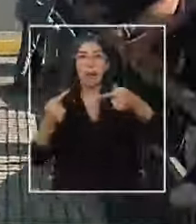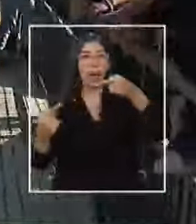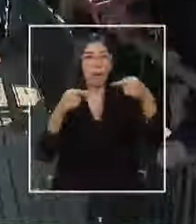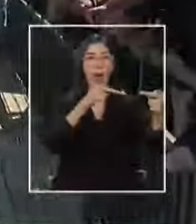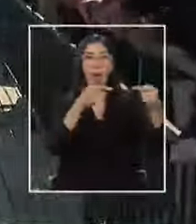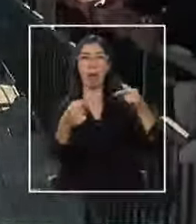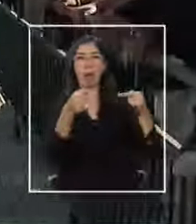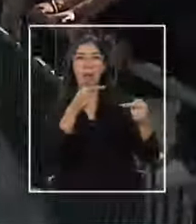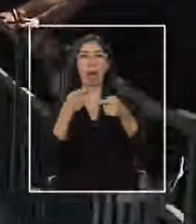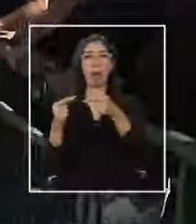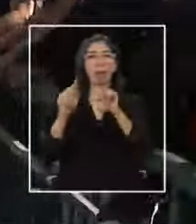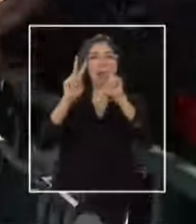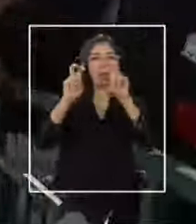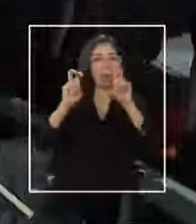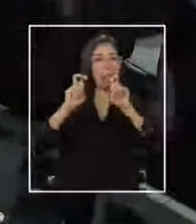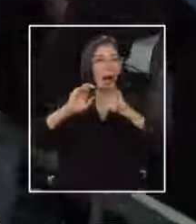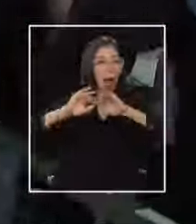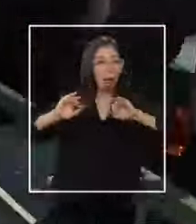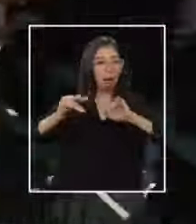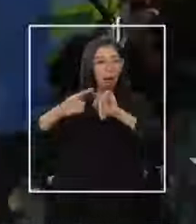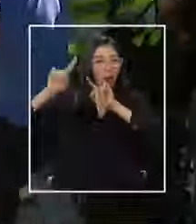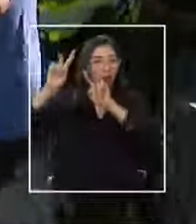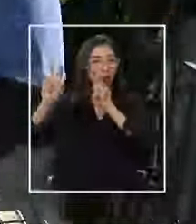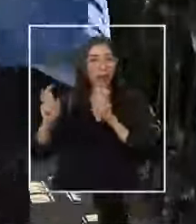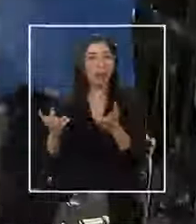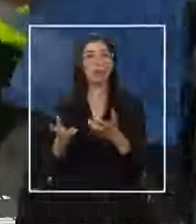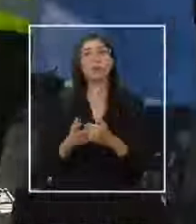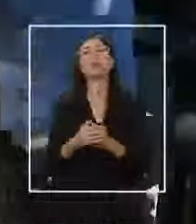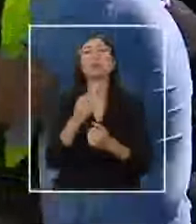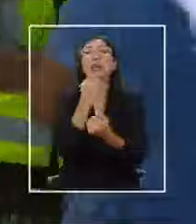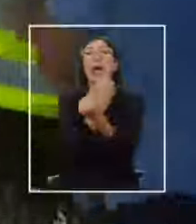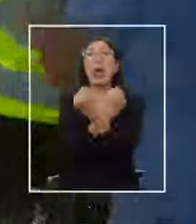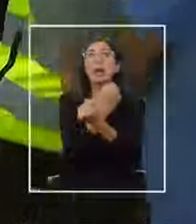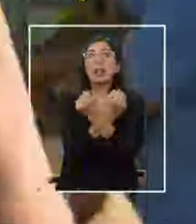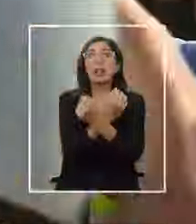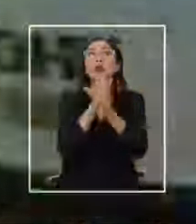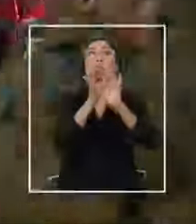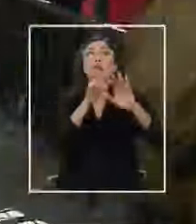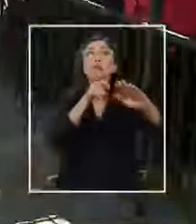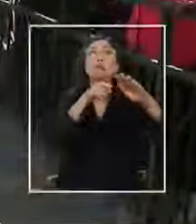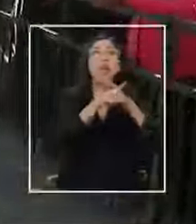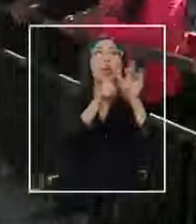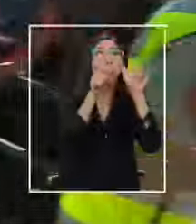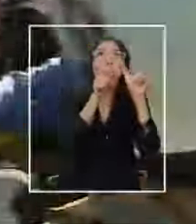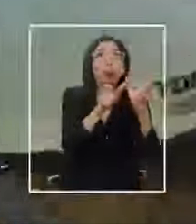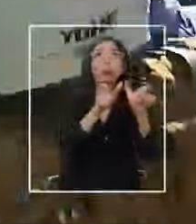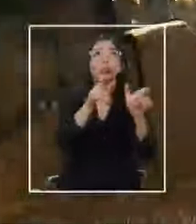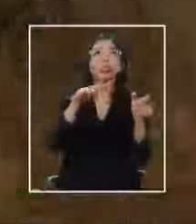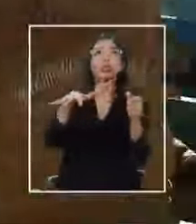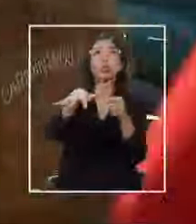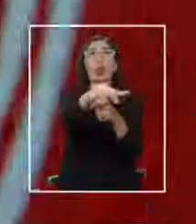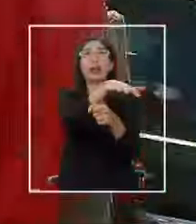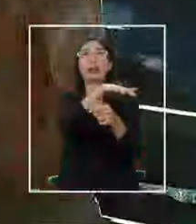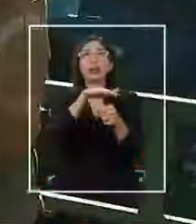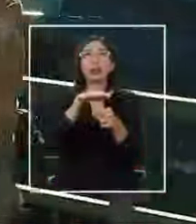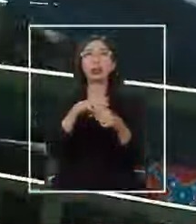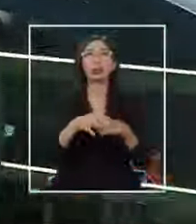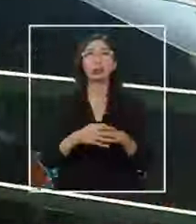tenía relación a la demanda. Interviniendo personal de carabineros debido a propósito de toda esta situación.